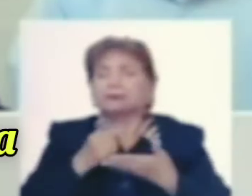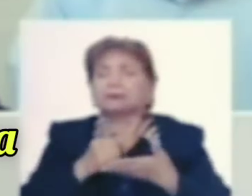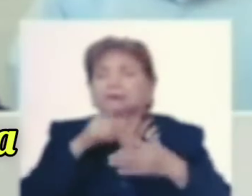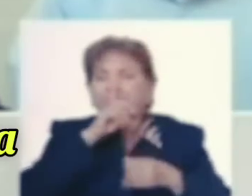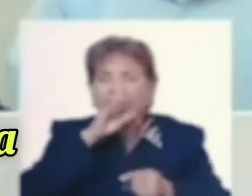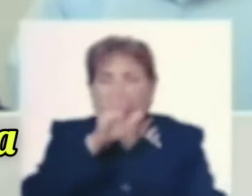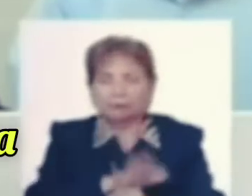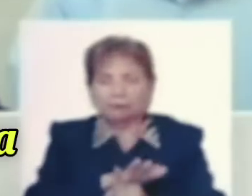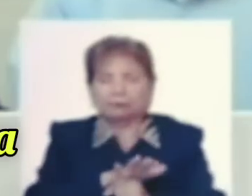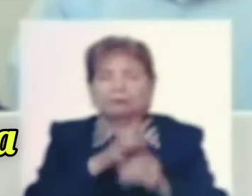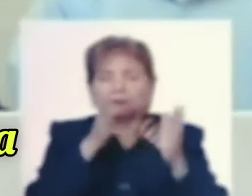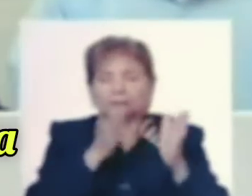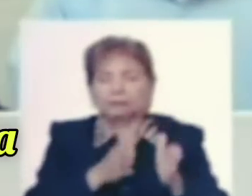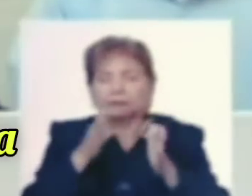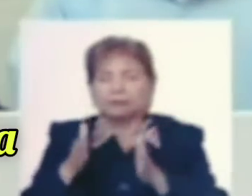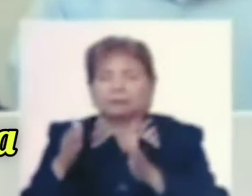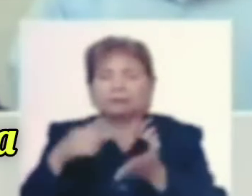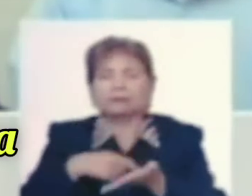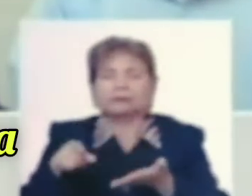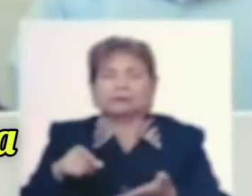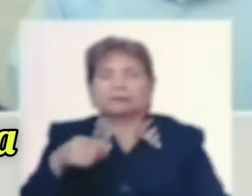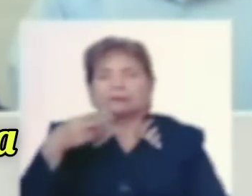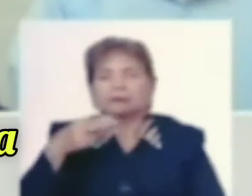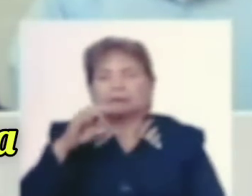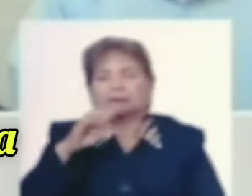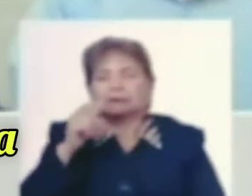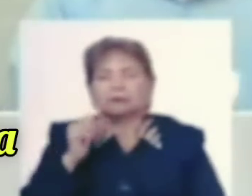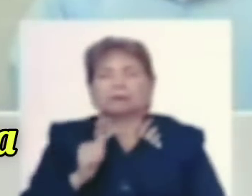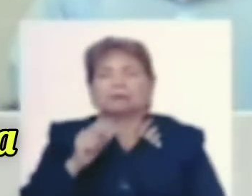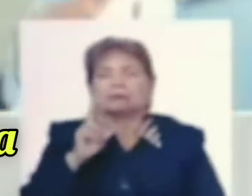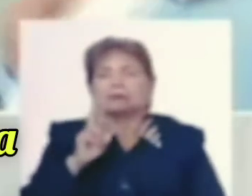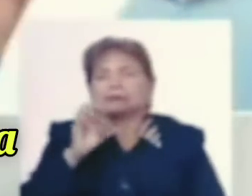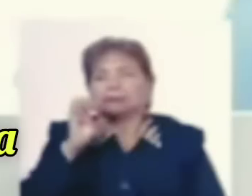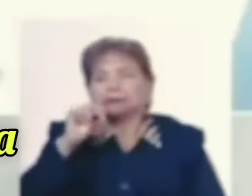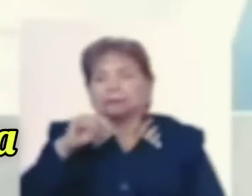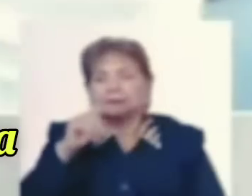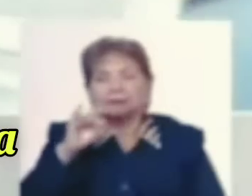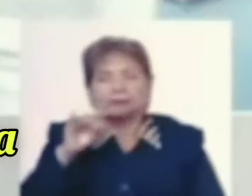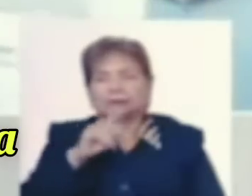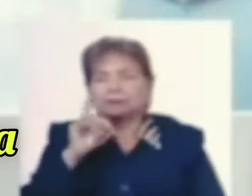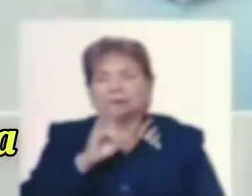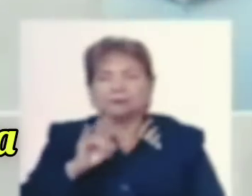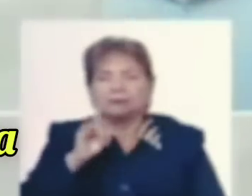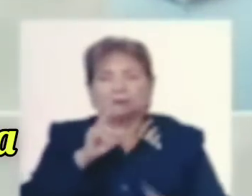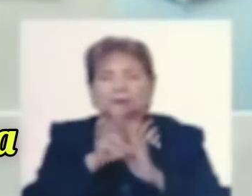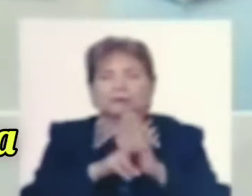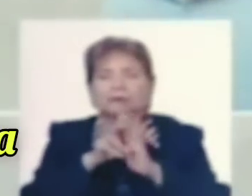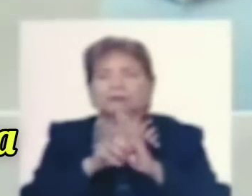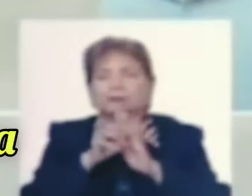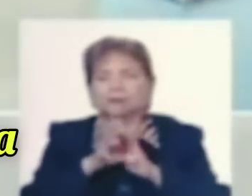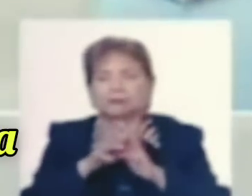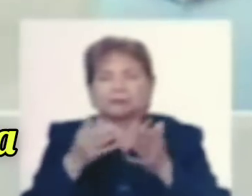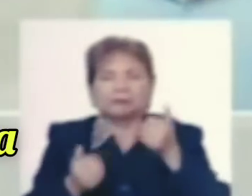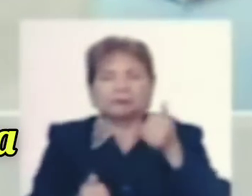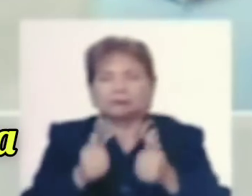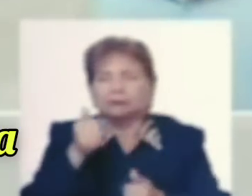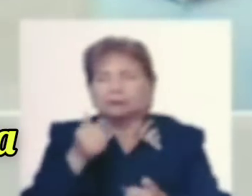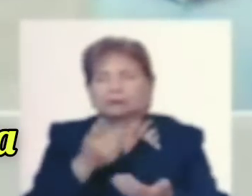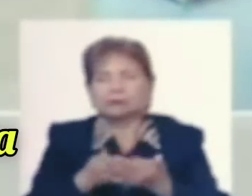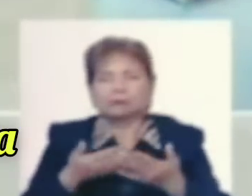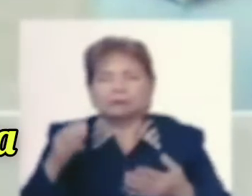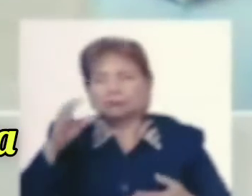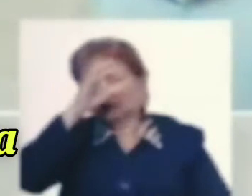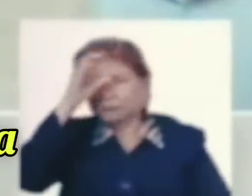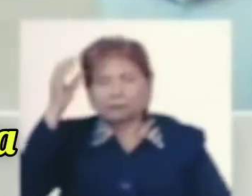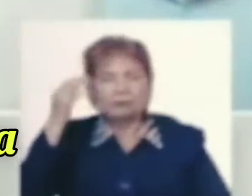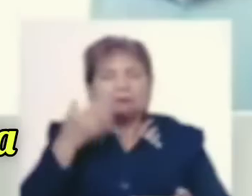dando cumplimiento al ordenado por el señor Héctor José Ventura Ángel y no utiliza la palabra virtual. ¿Cuál es el problema que el señor José